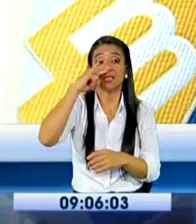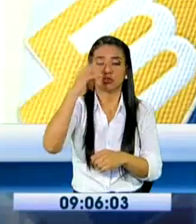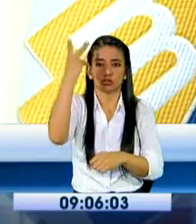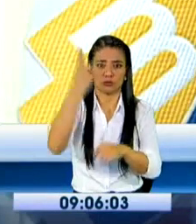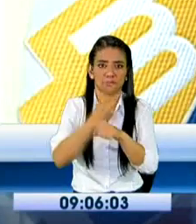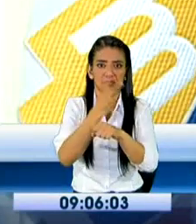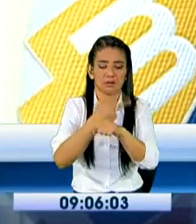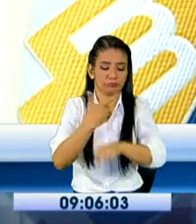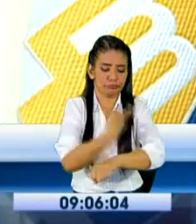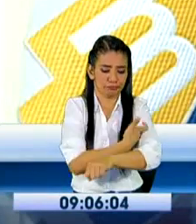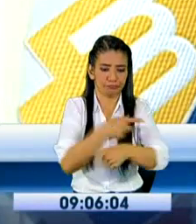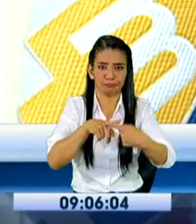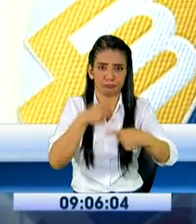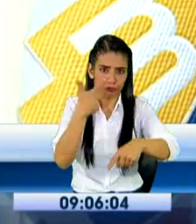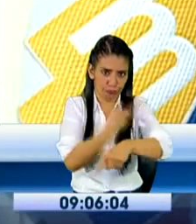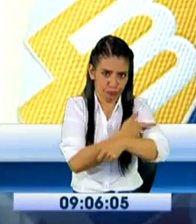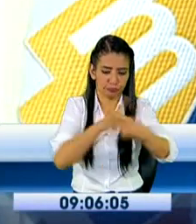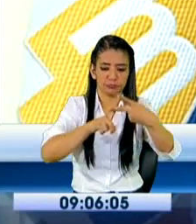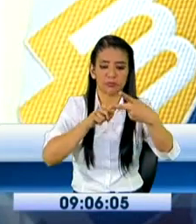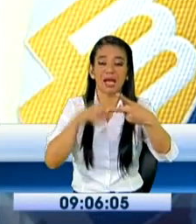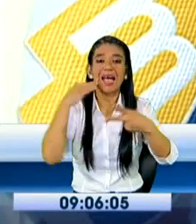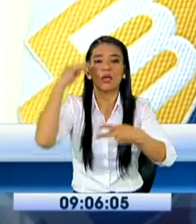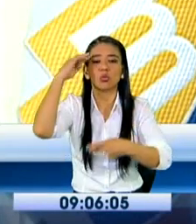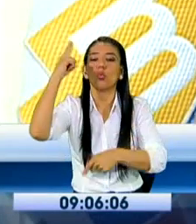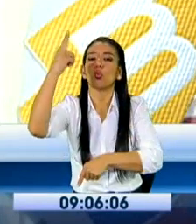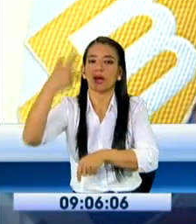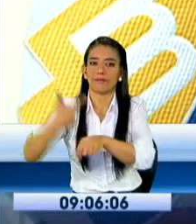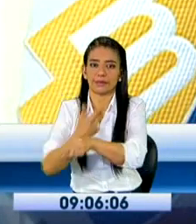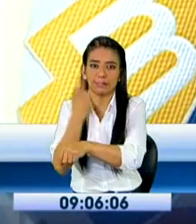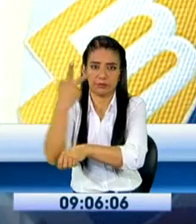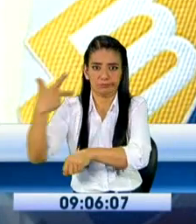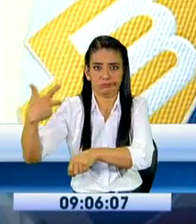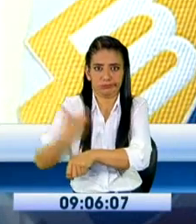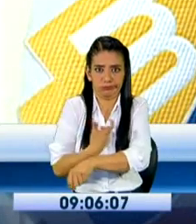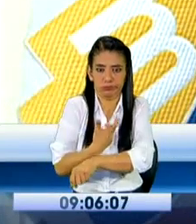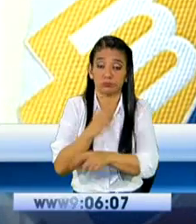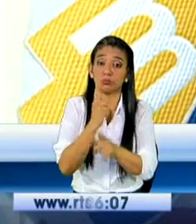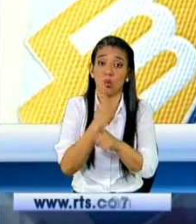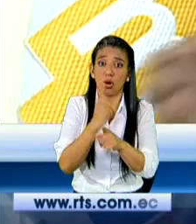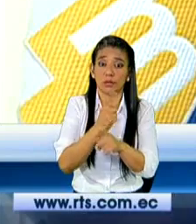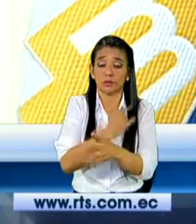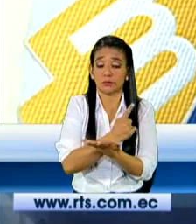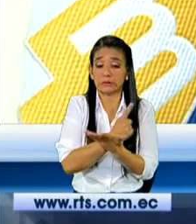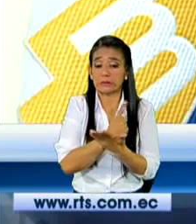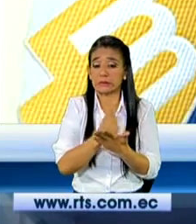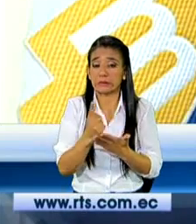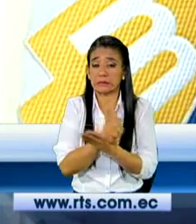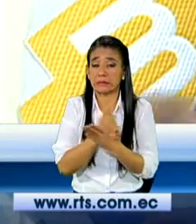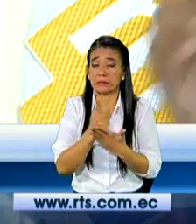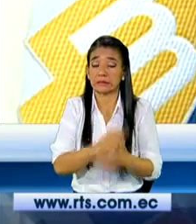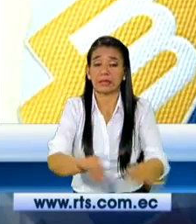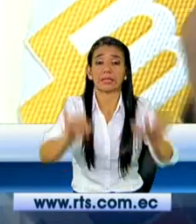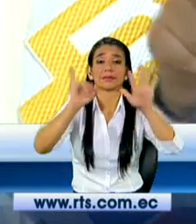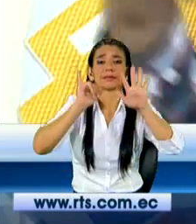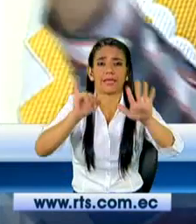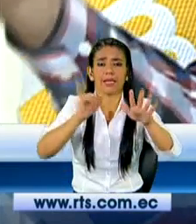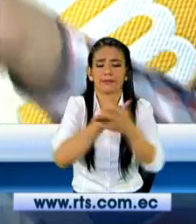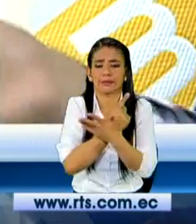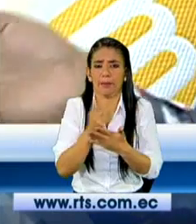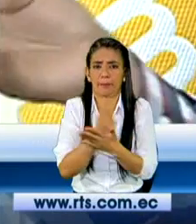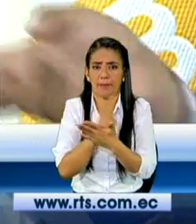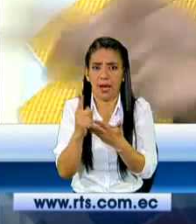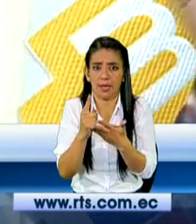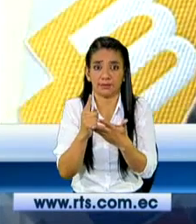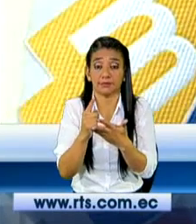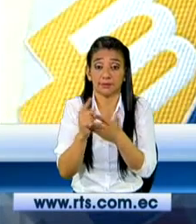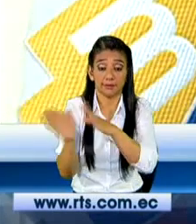y los adultos reciben una sola dosis. Por ese motivo, esta jornada va a durar 6 semanas, ¿sí? Y se va a extender